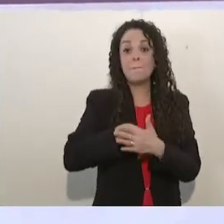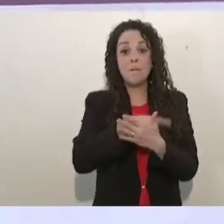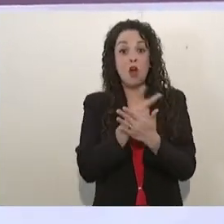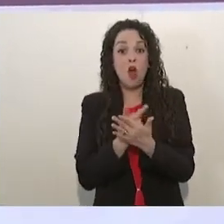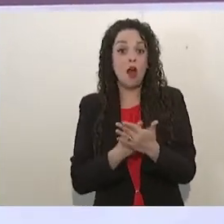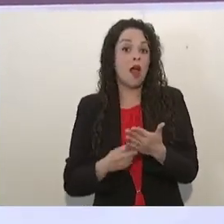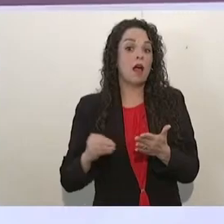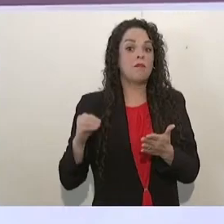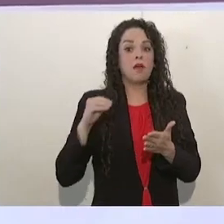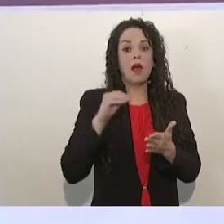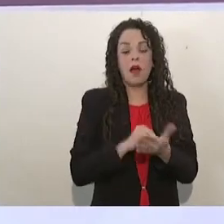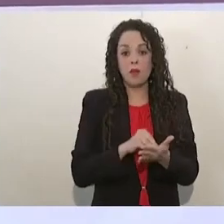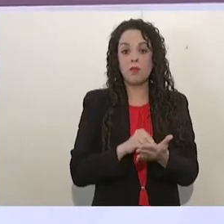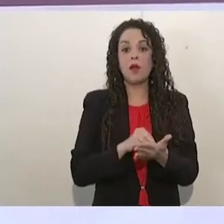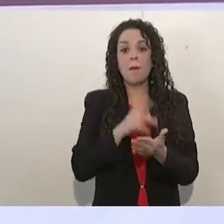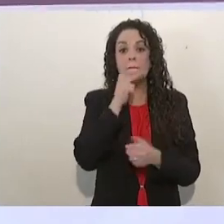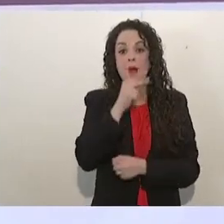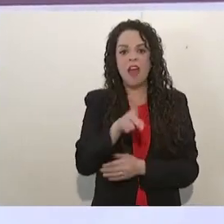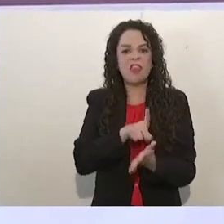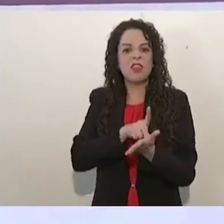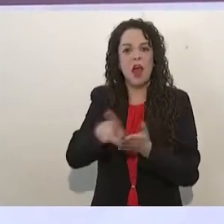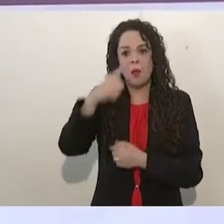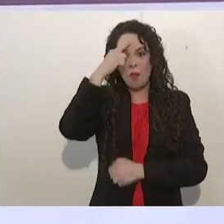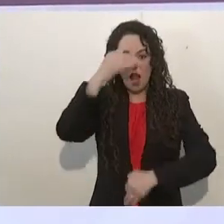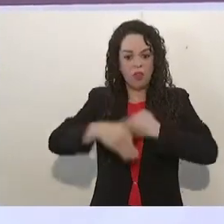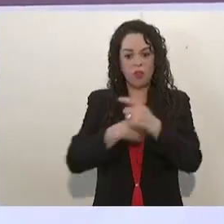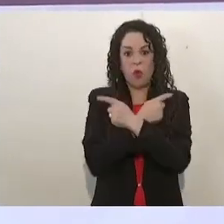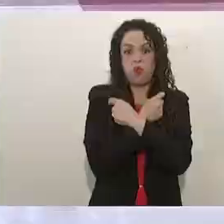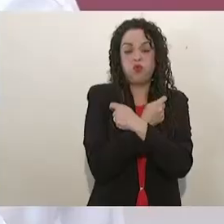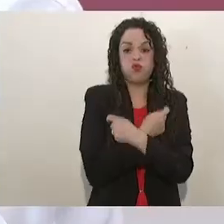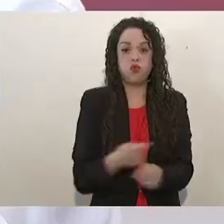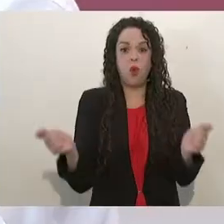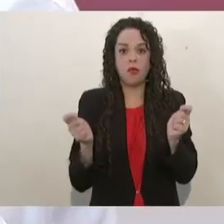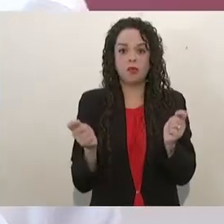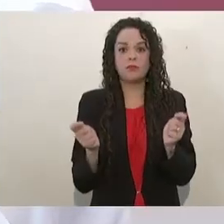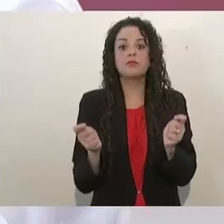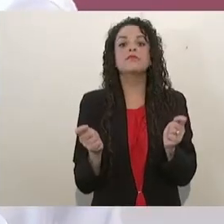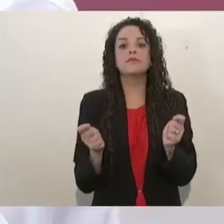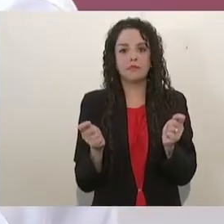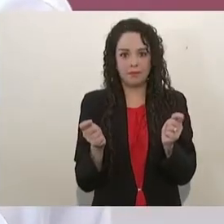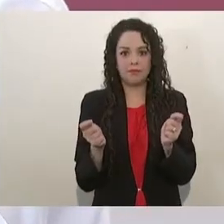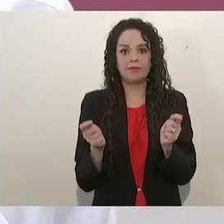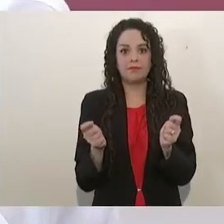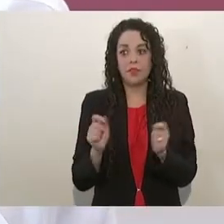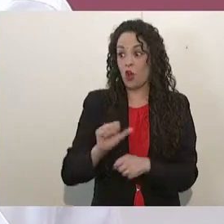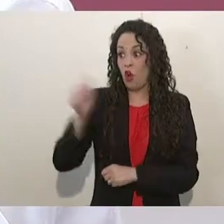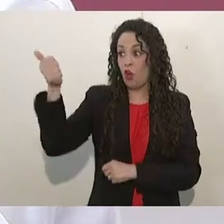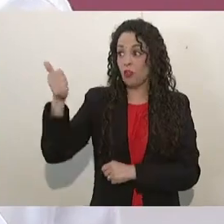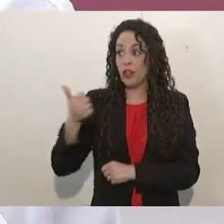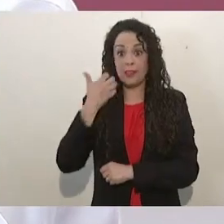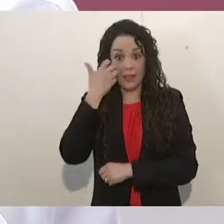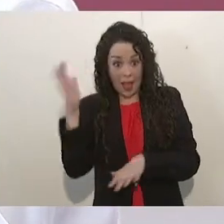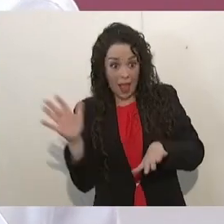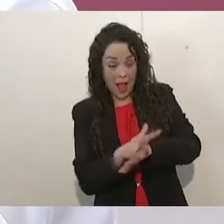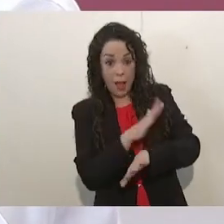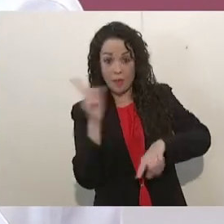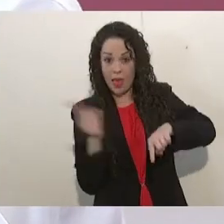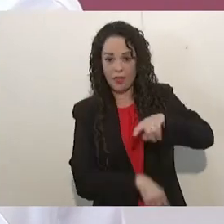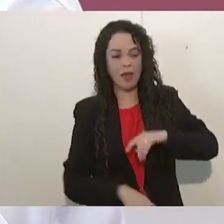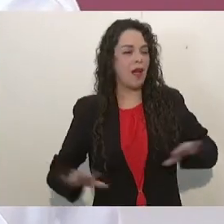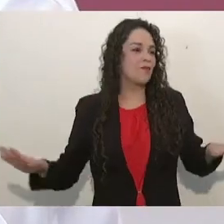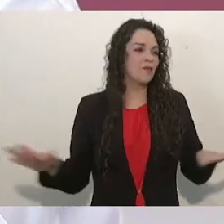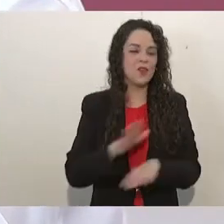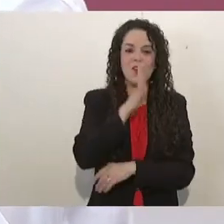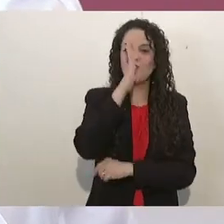derecho de todo el pueblo. Y esté quien esté en el gobierno, nunca puedan cambiar esos